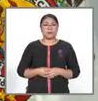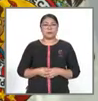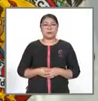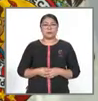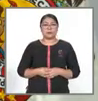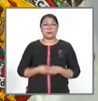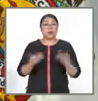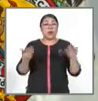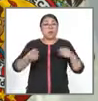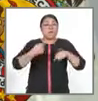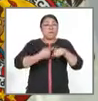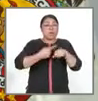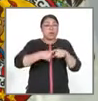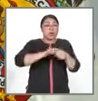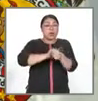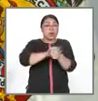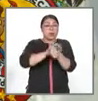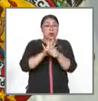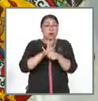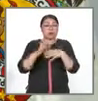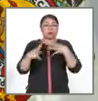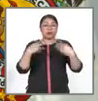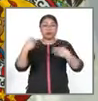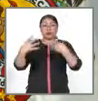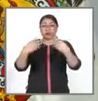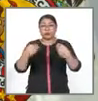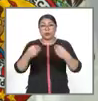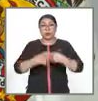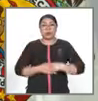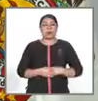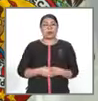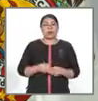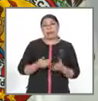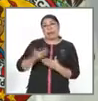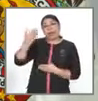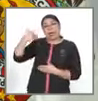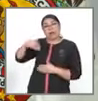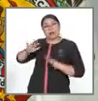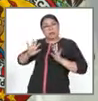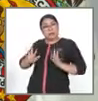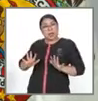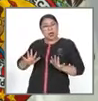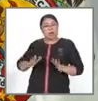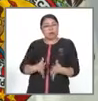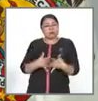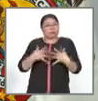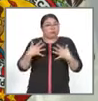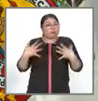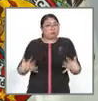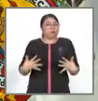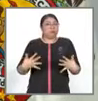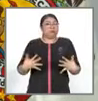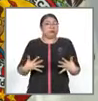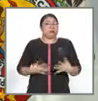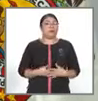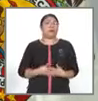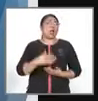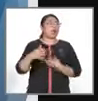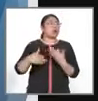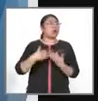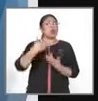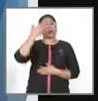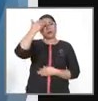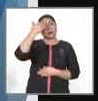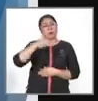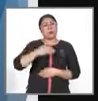esta pandemia por covid-19 a una pandemia ya conocida antes como es la obesidad eh todos sabemos que